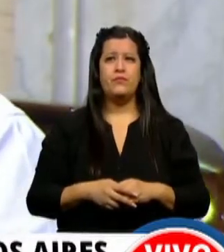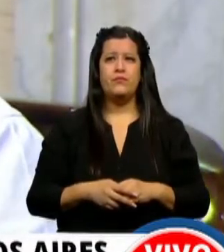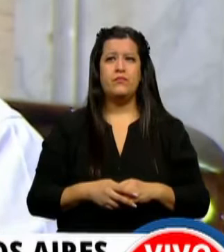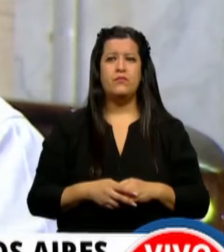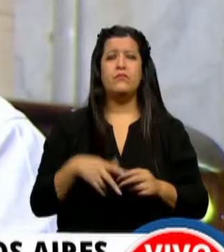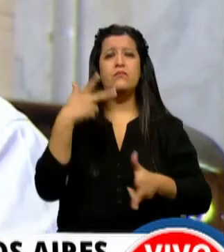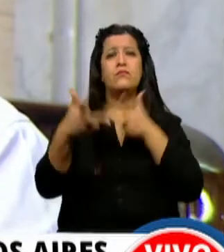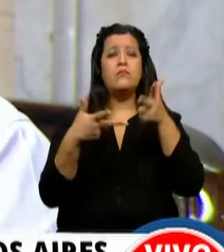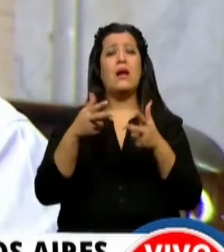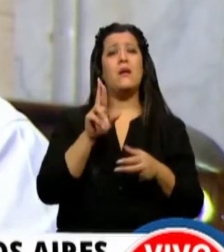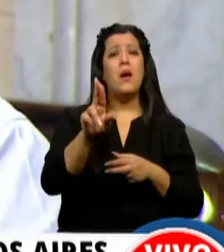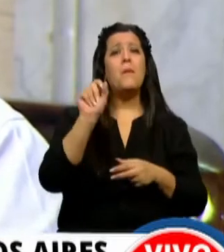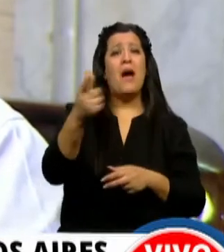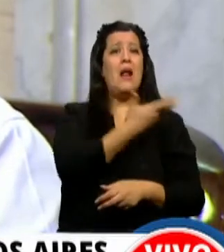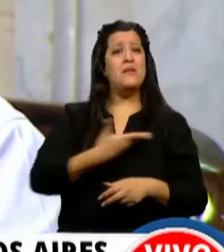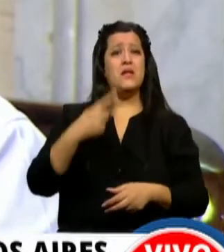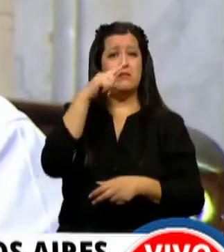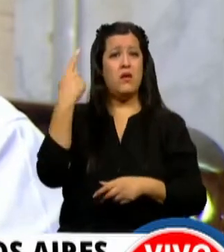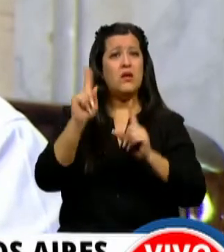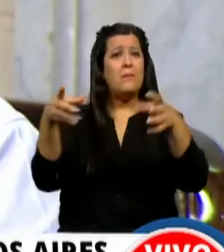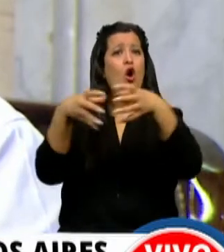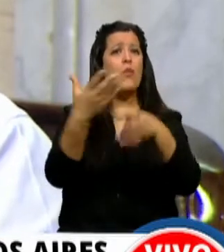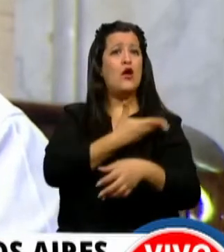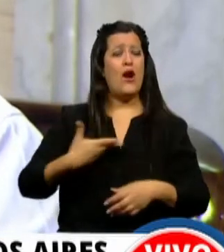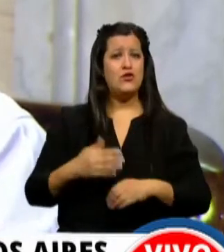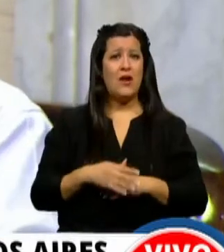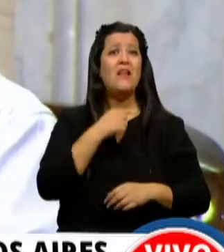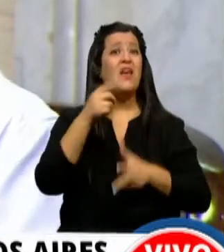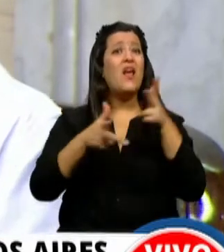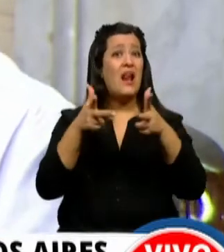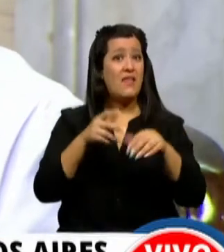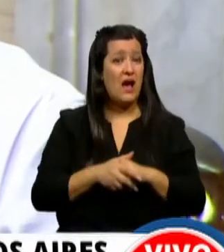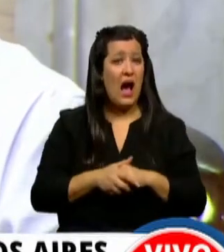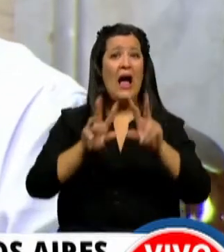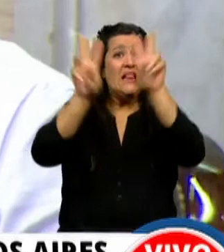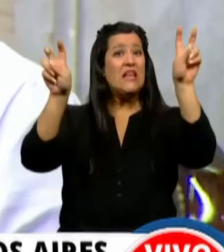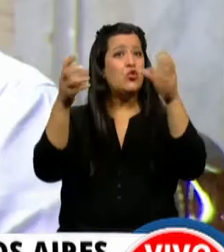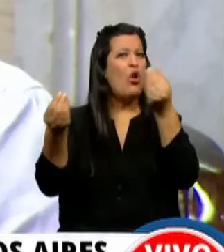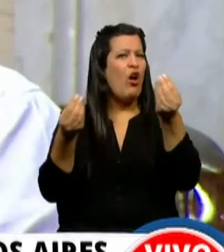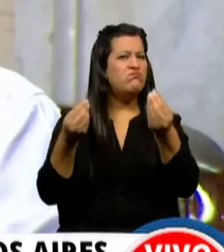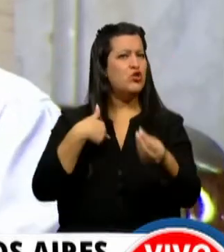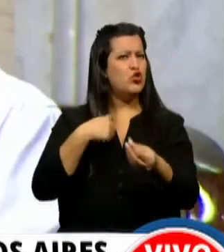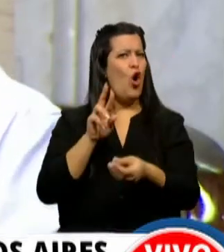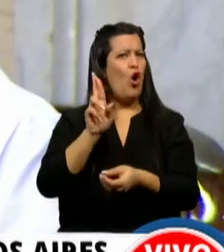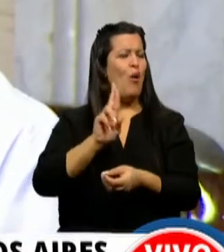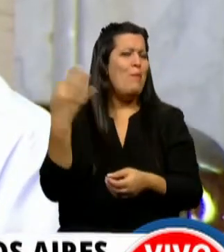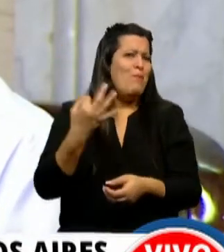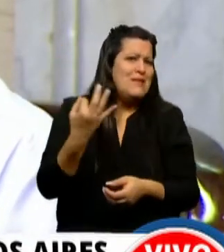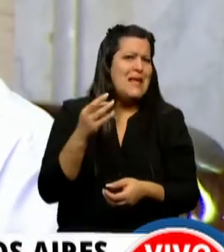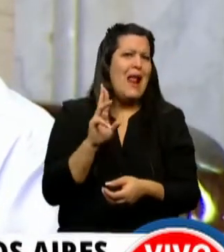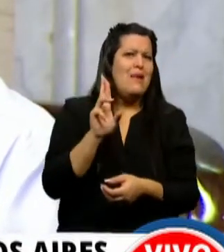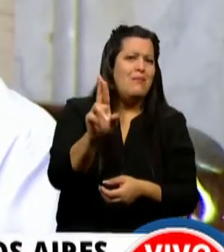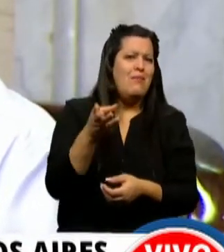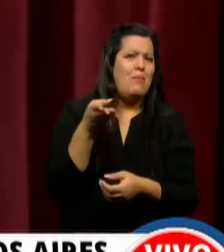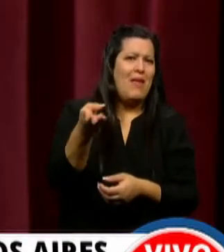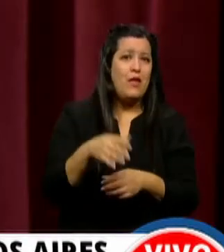La cuestión de privilegio es para el presidente Alberto Fernández y el Gobierno Nacional. ¿Quiere que le diga el título, la cuestión de privilegio?